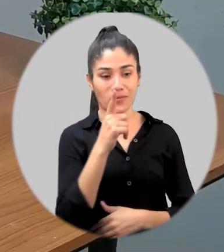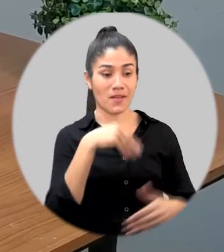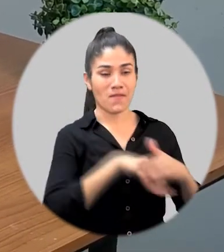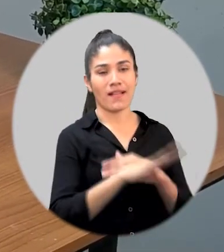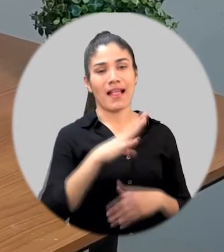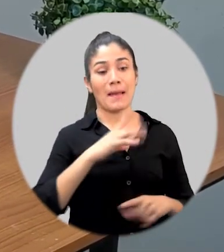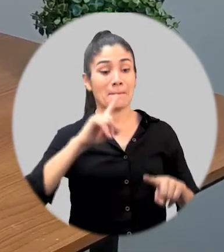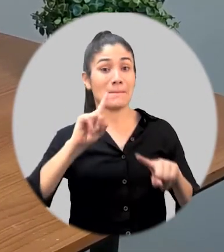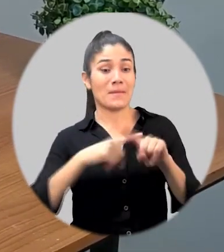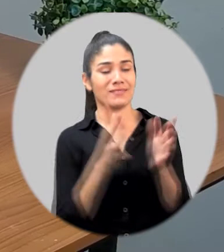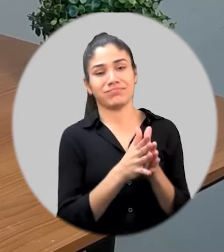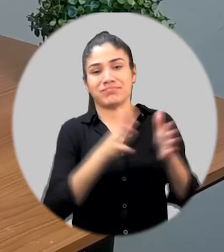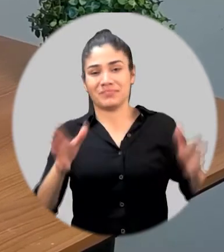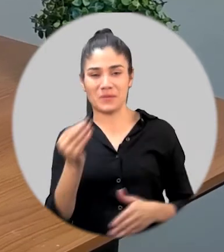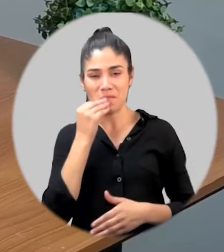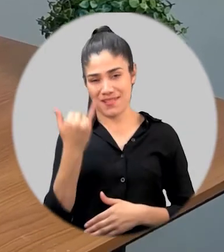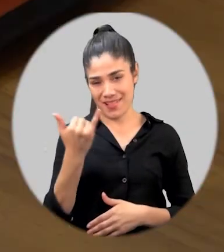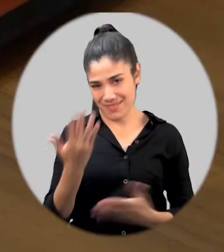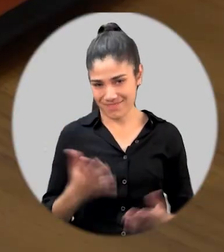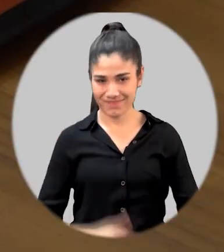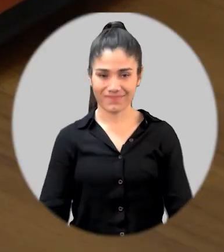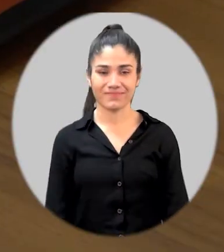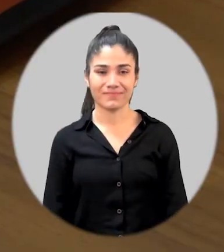para su merienda de todo el mes.